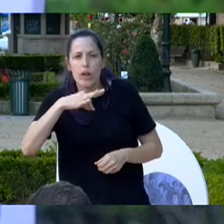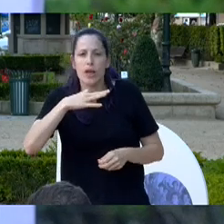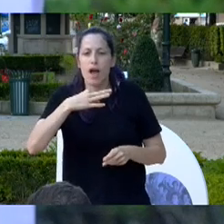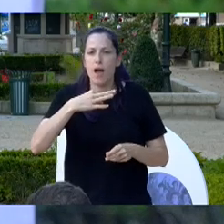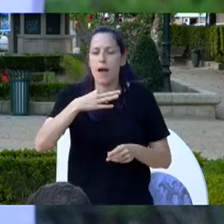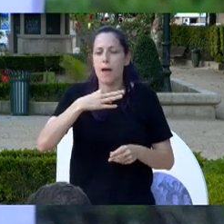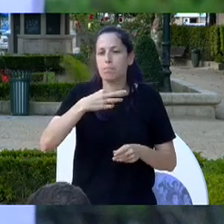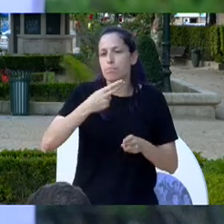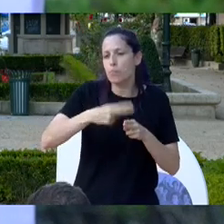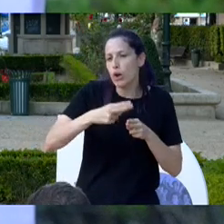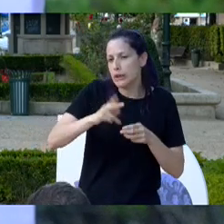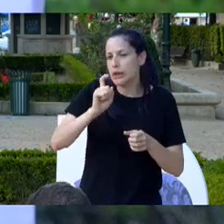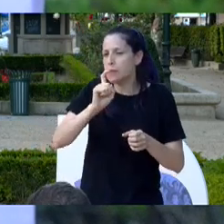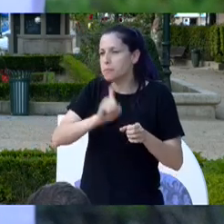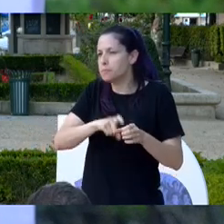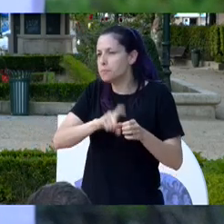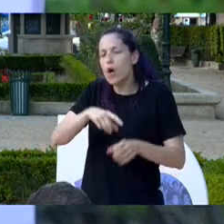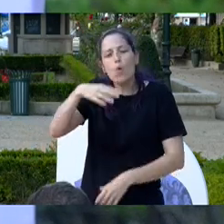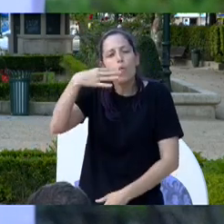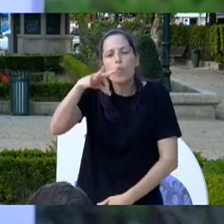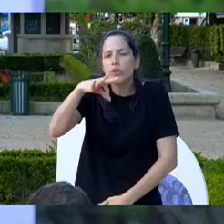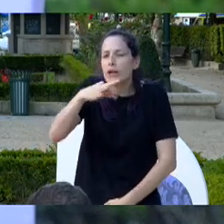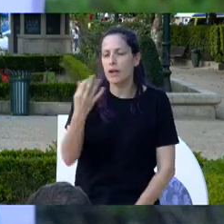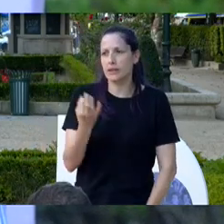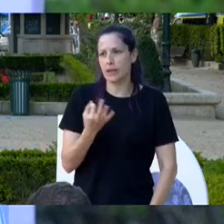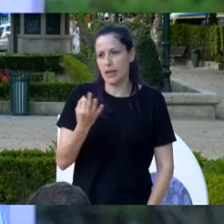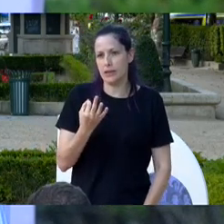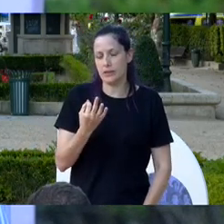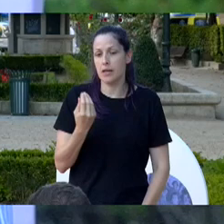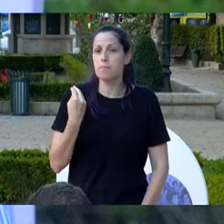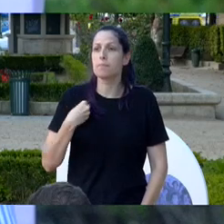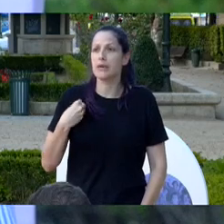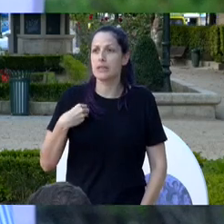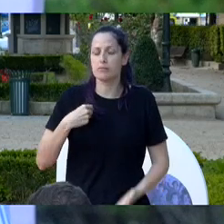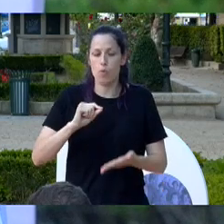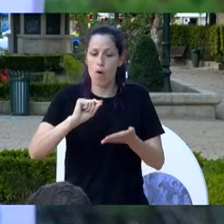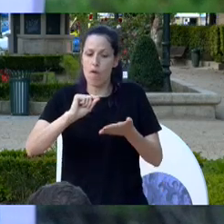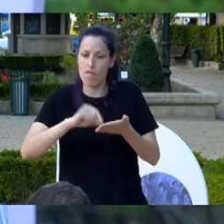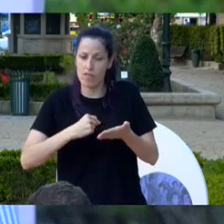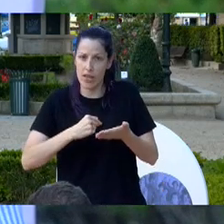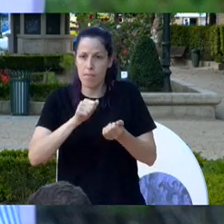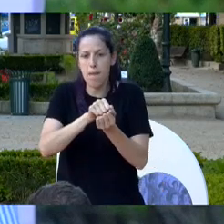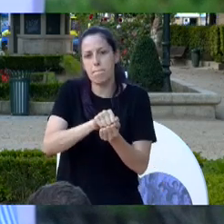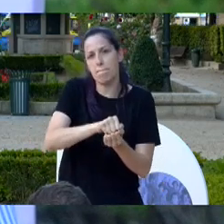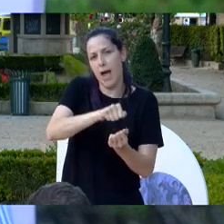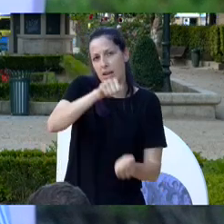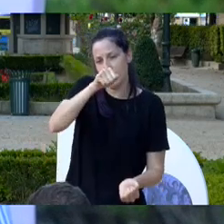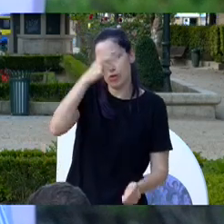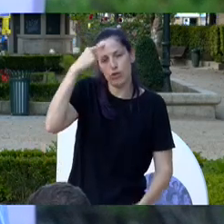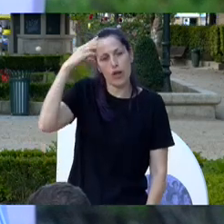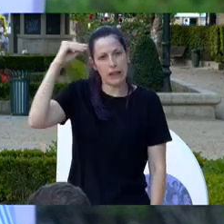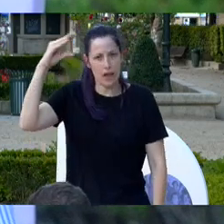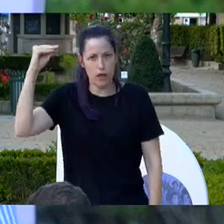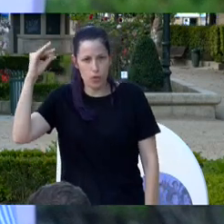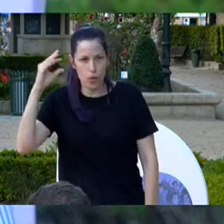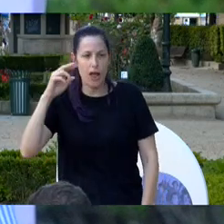se se pode admitir, é a firma ou asina o manifiesto dos intelectuais